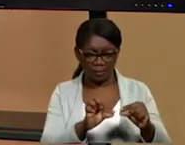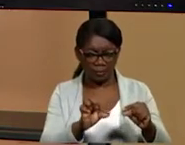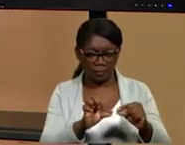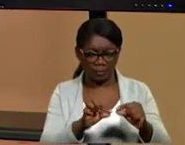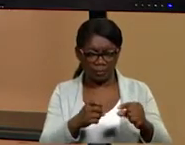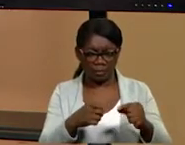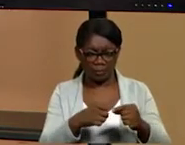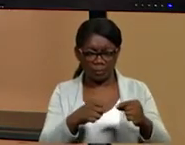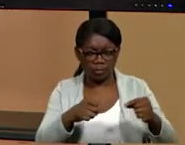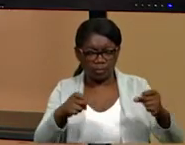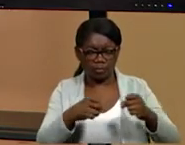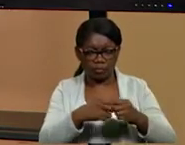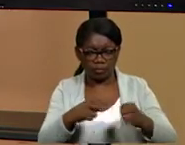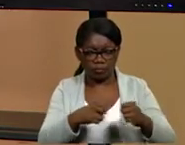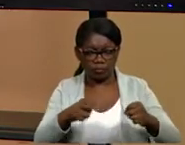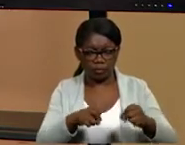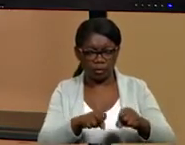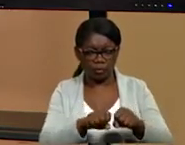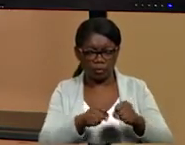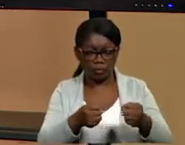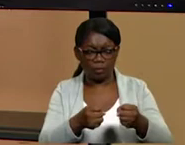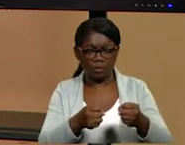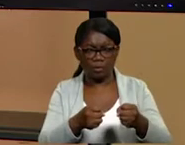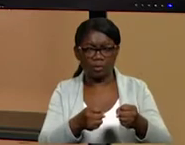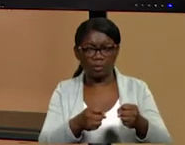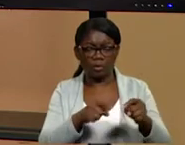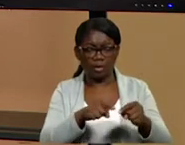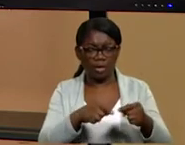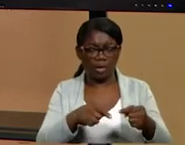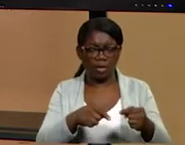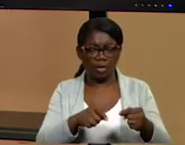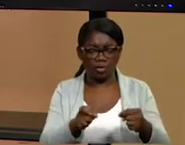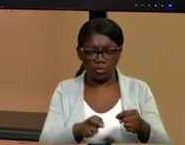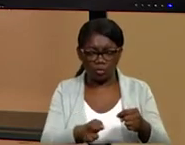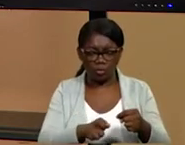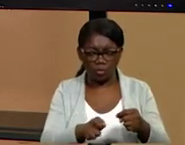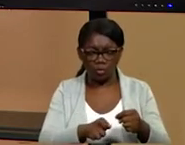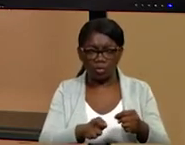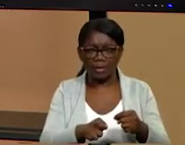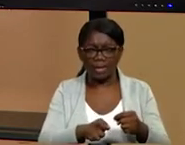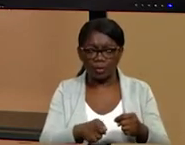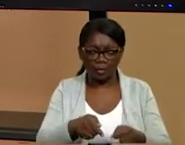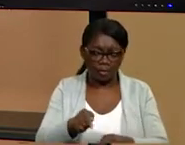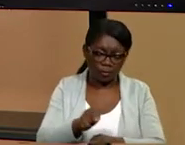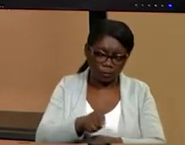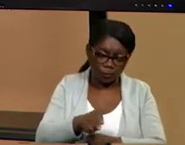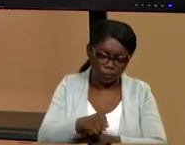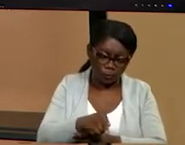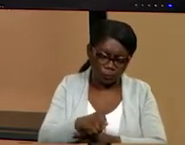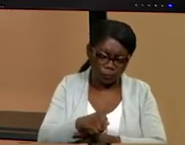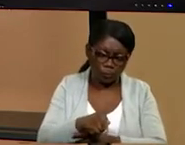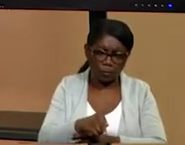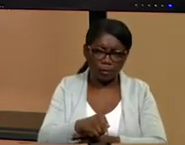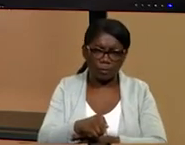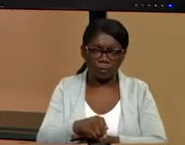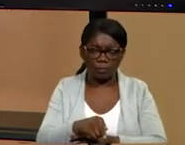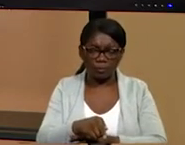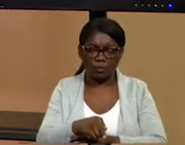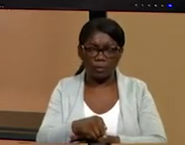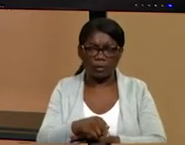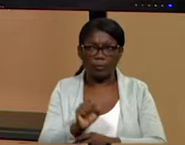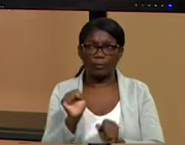corto, ¿verdad? O si hay soldadura fría, es necesario. Quemados